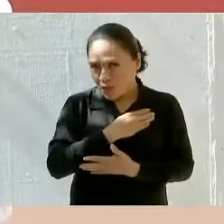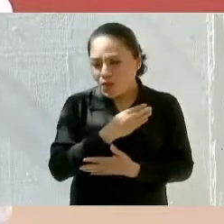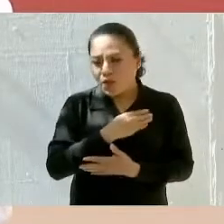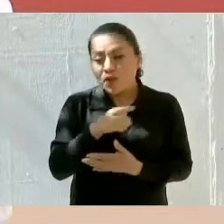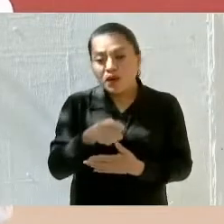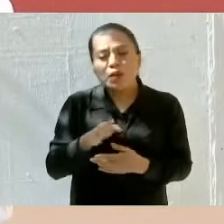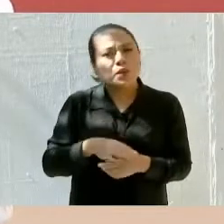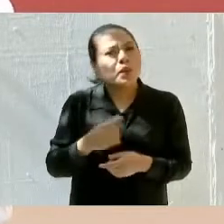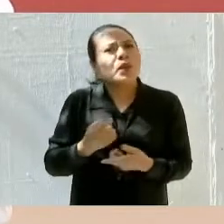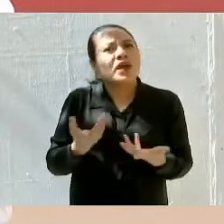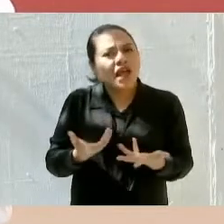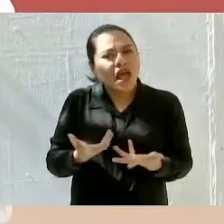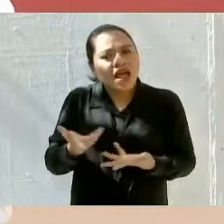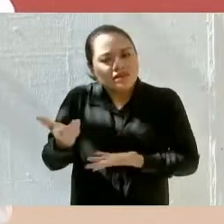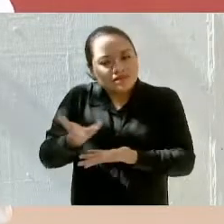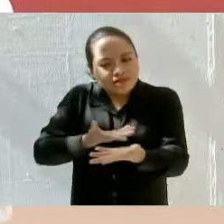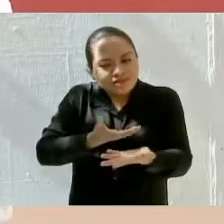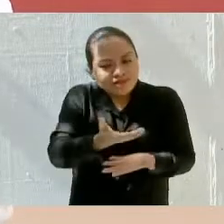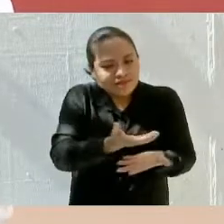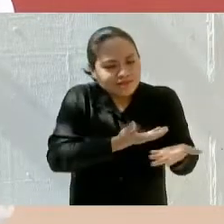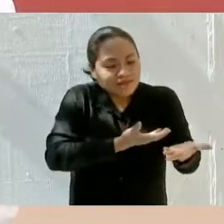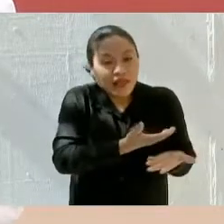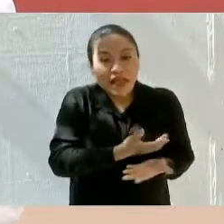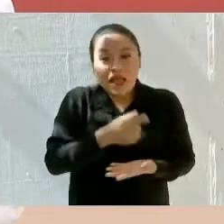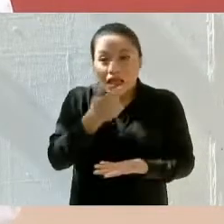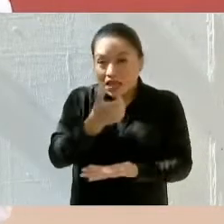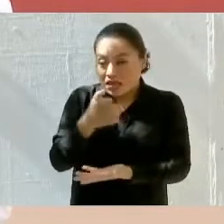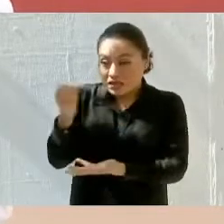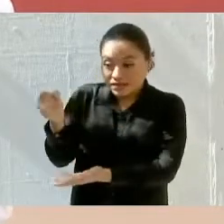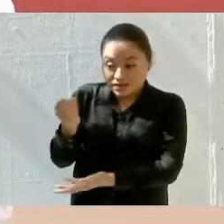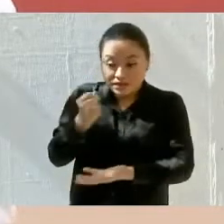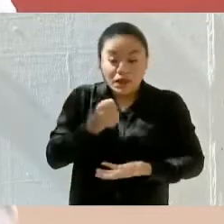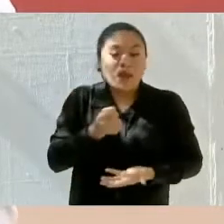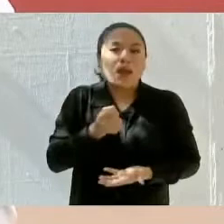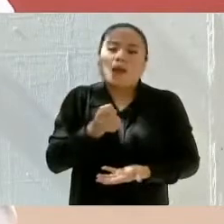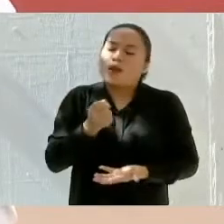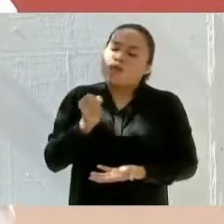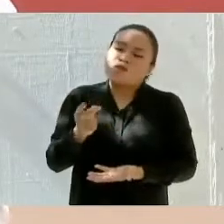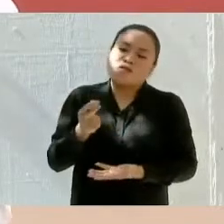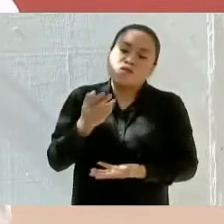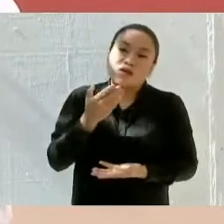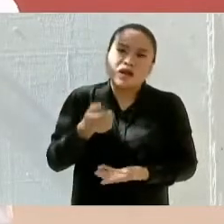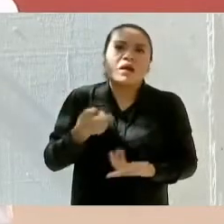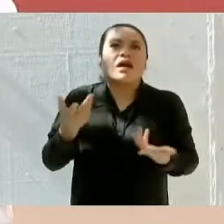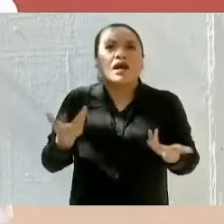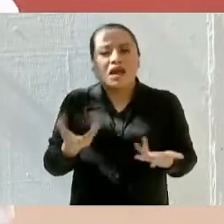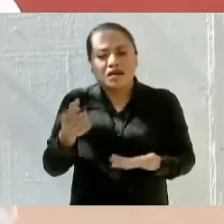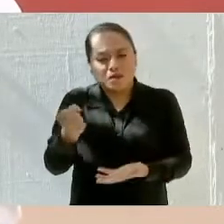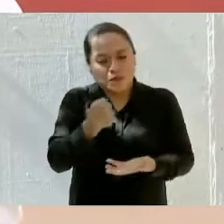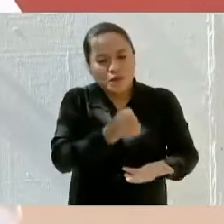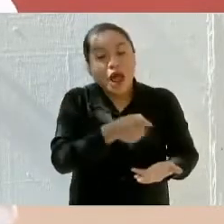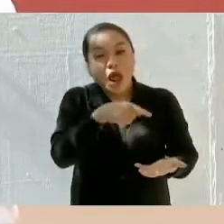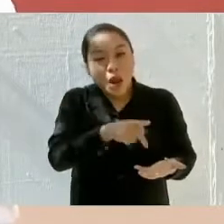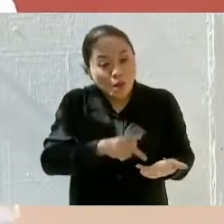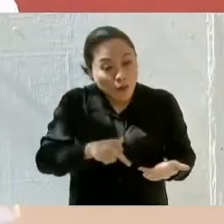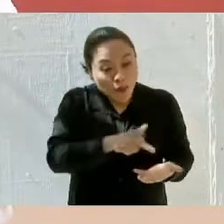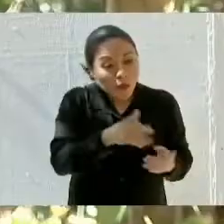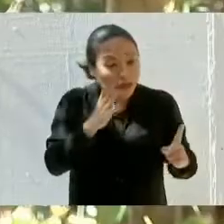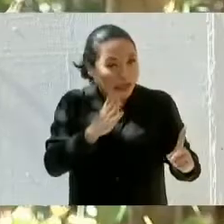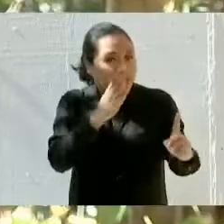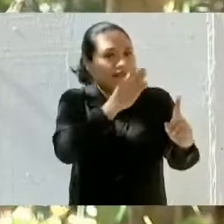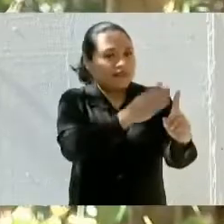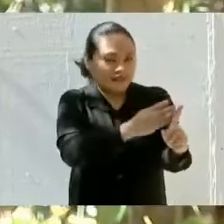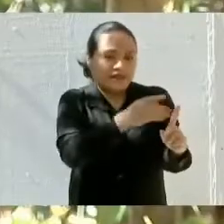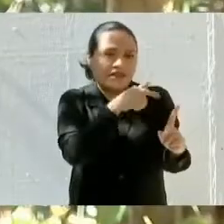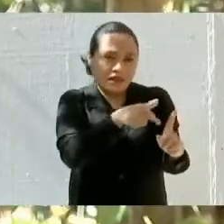recurso históricamente o afortunadamente ha llegado directamente al pueblo, al comité de obra, y ahí